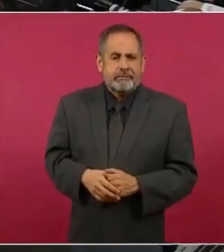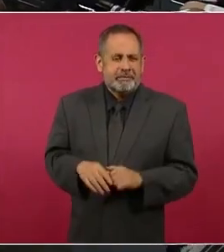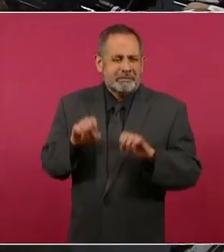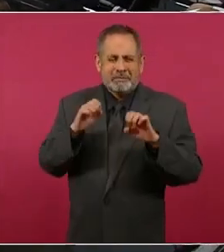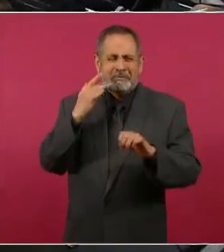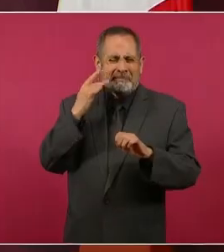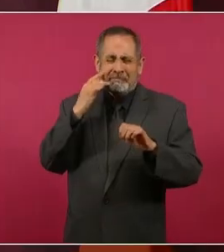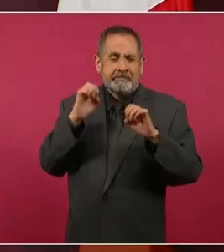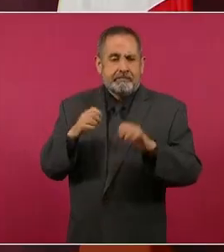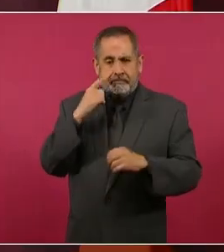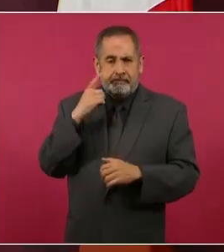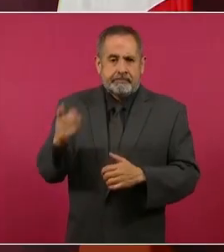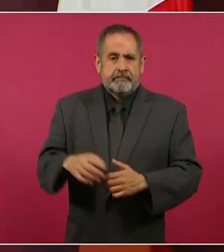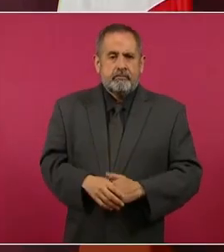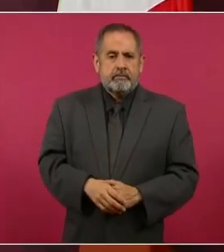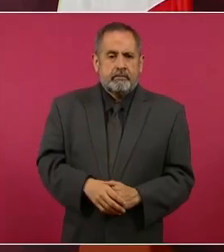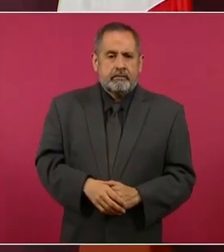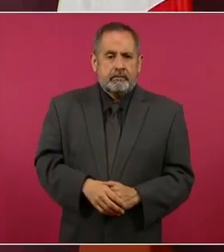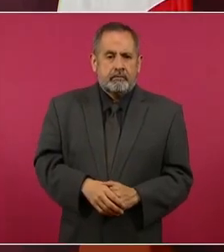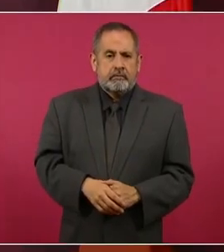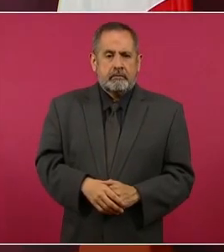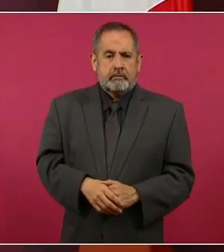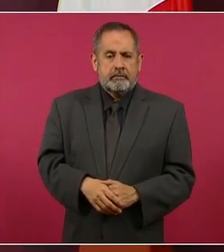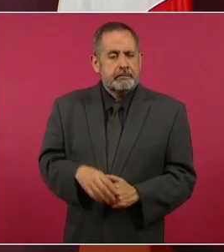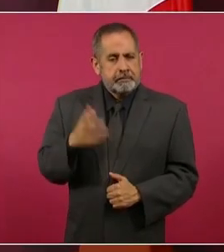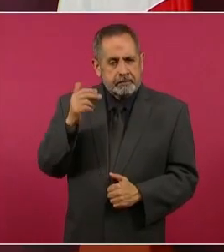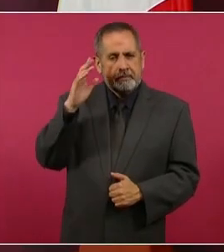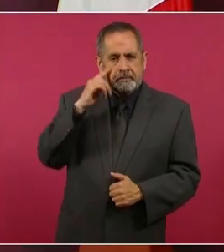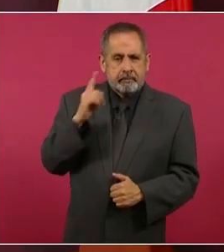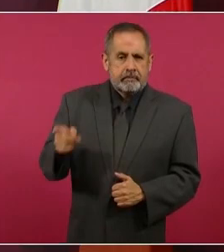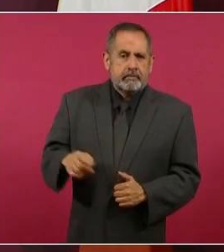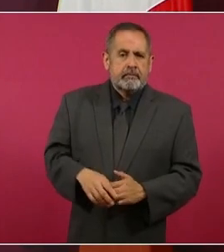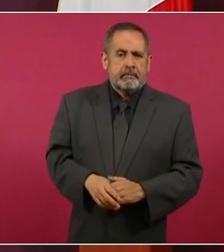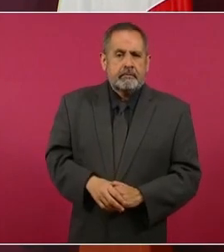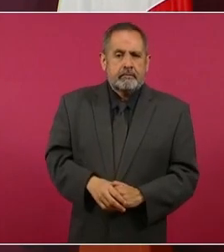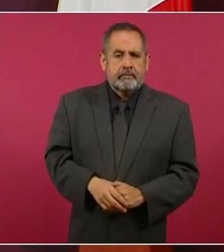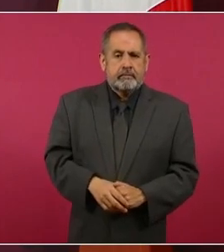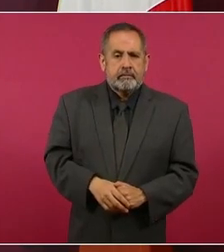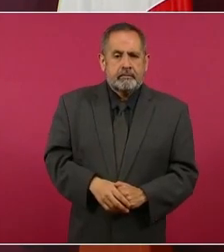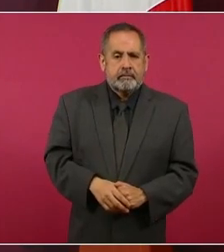lujos. Mire cómo era.